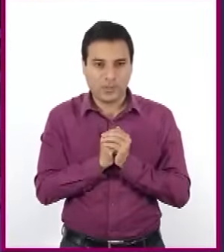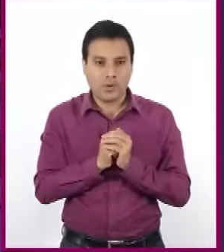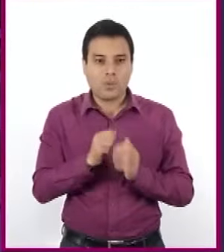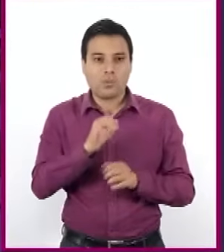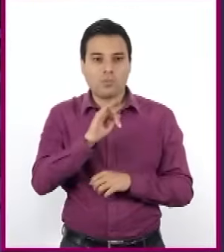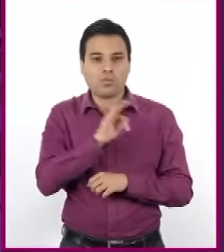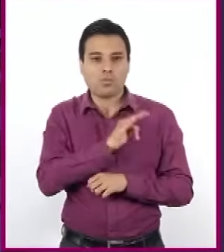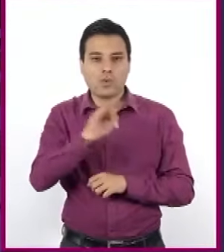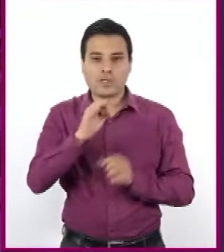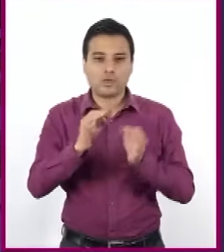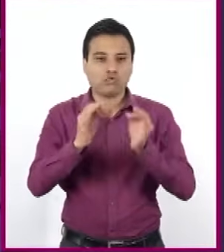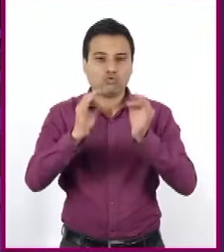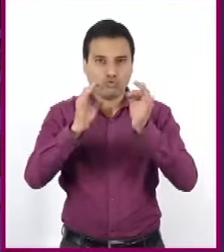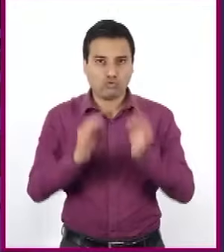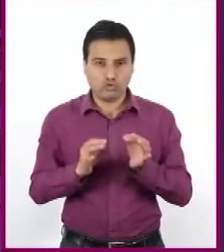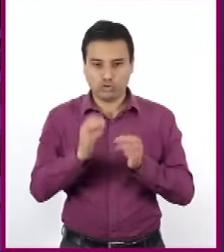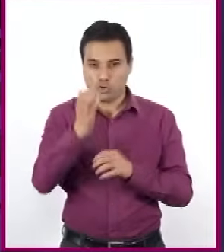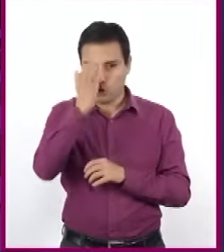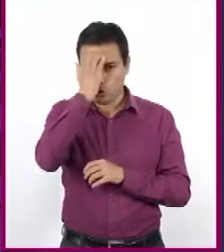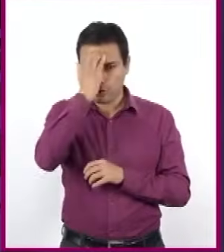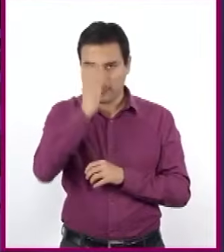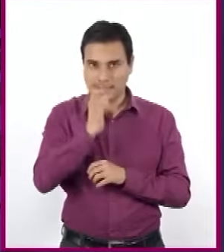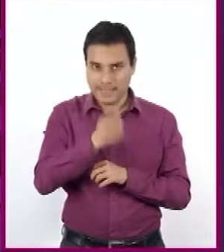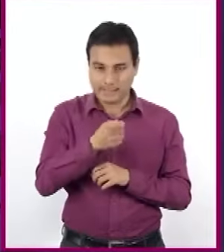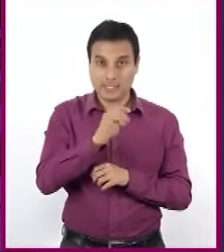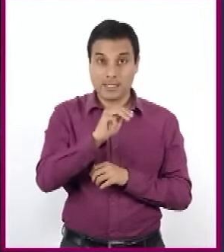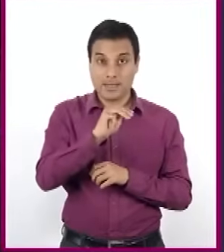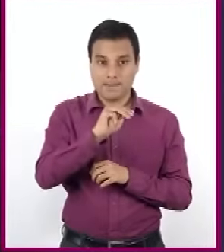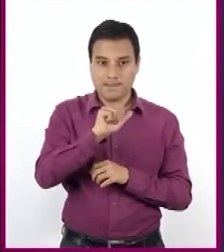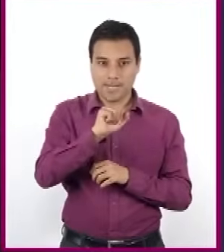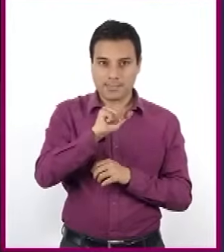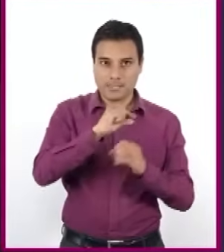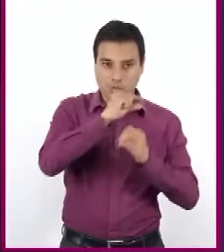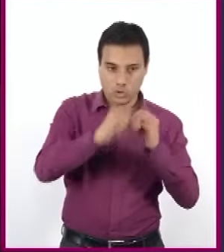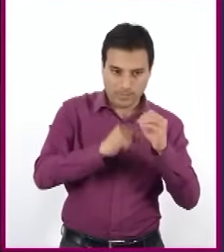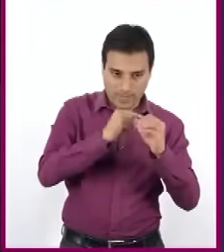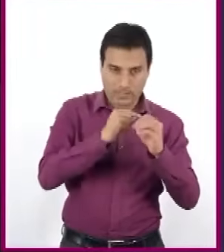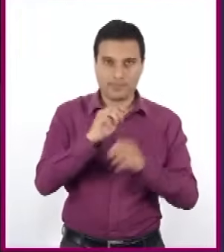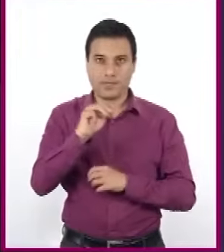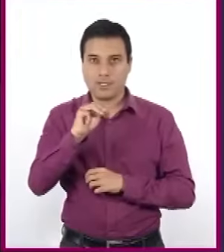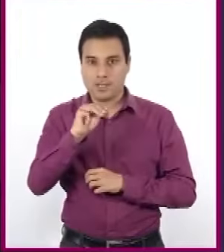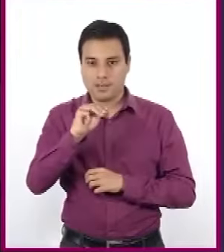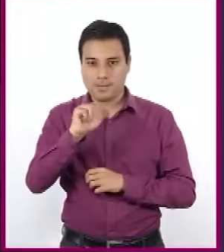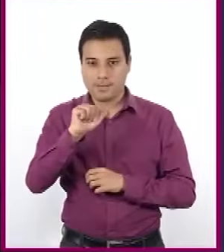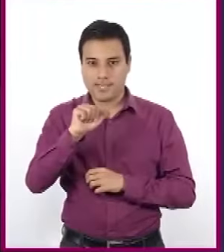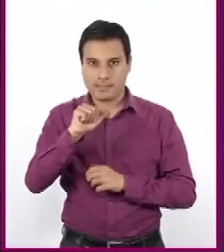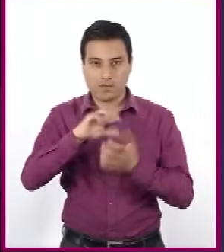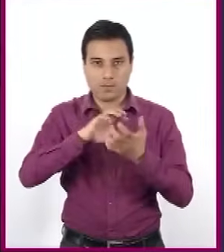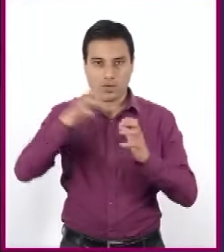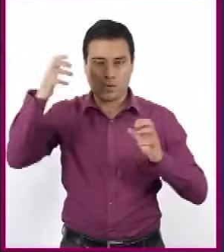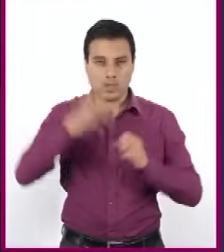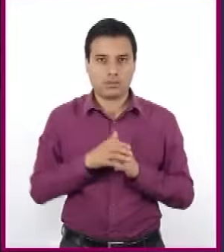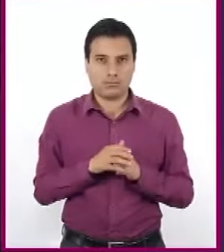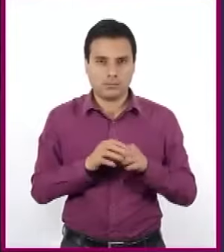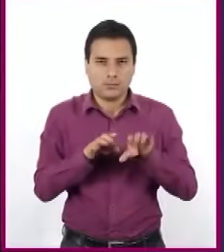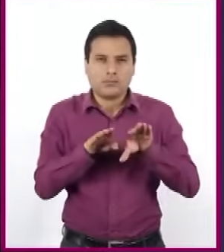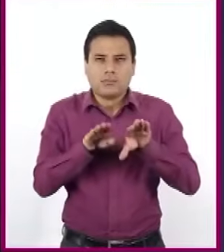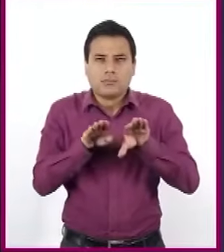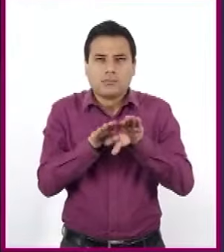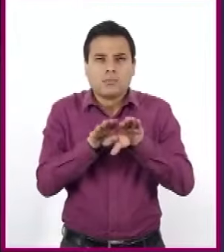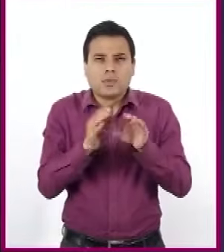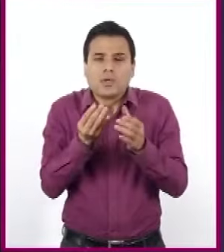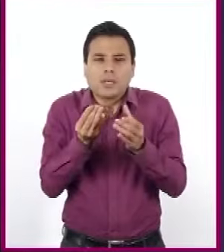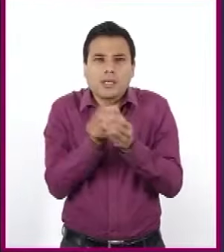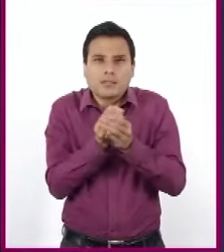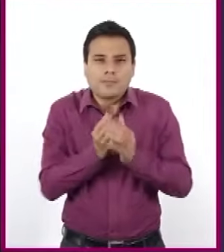la diferencia entre masa atómica y masa molecular. ¿Cómo lo haremos? Reflexionaremos sobre la importancia